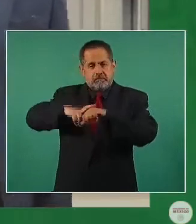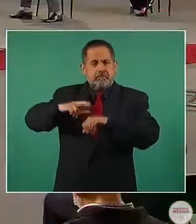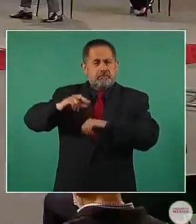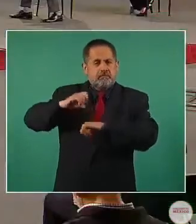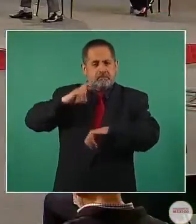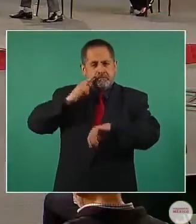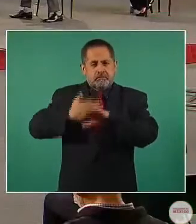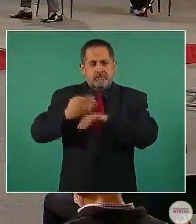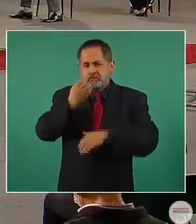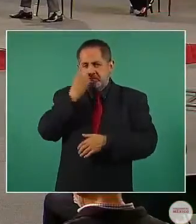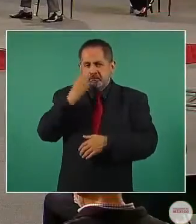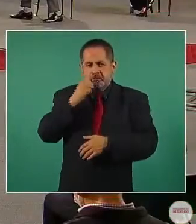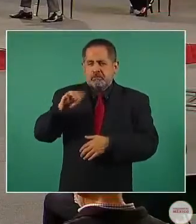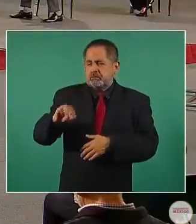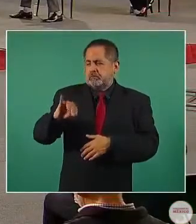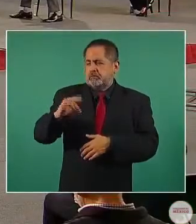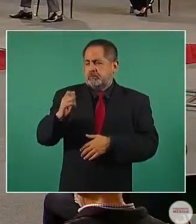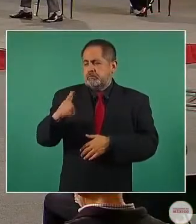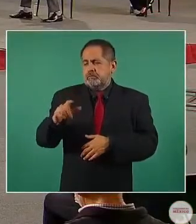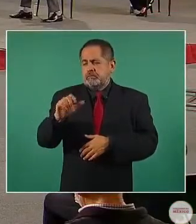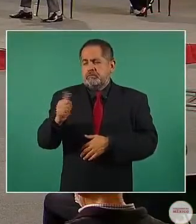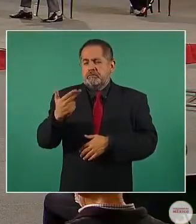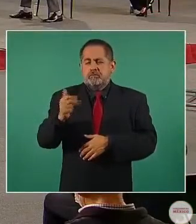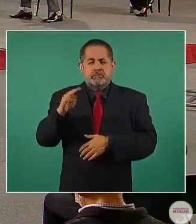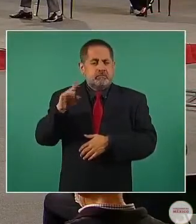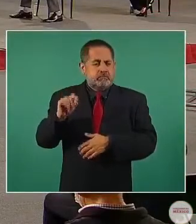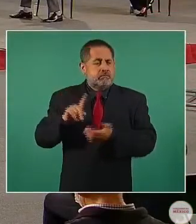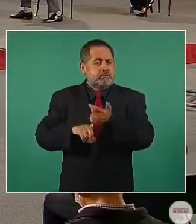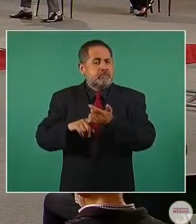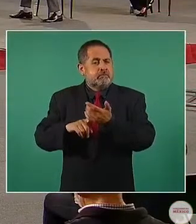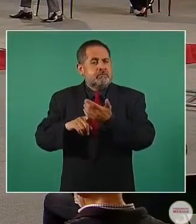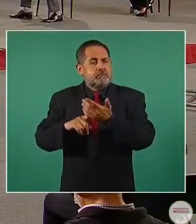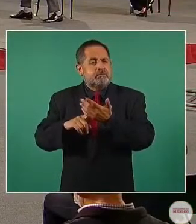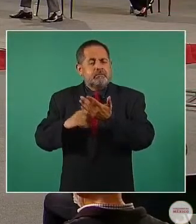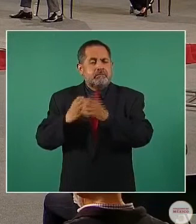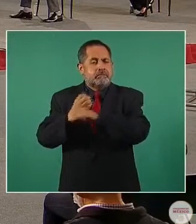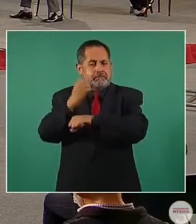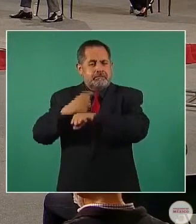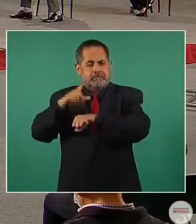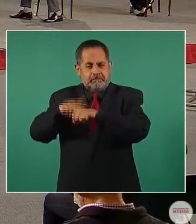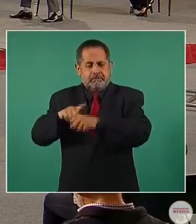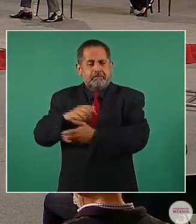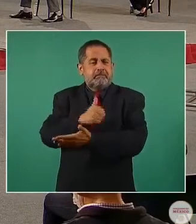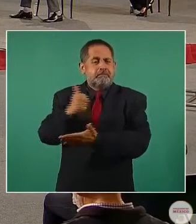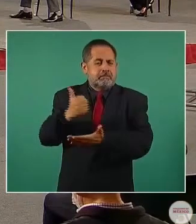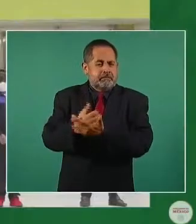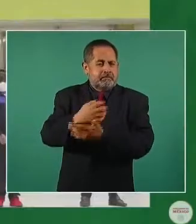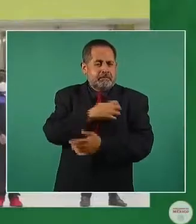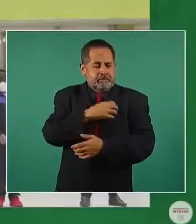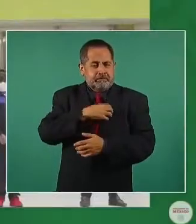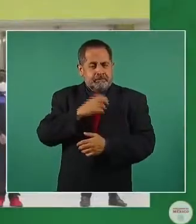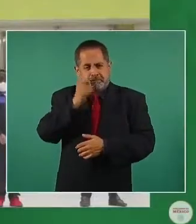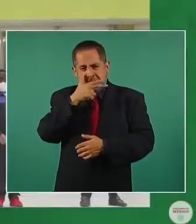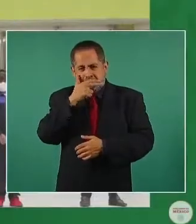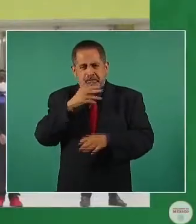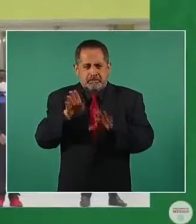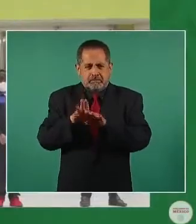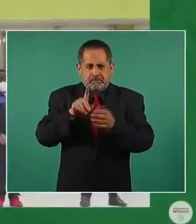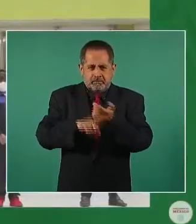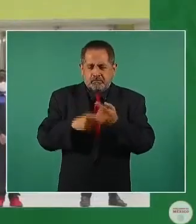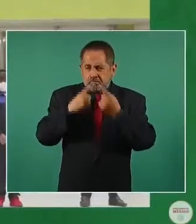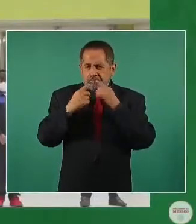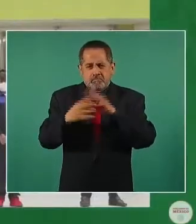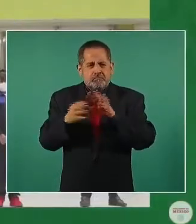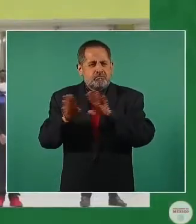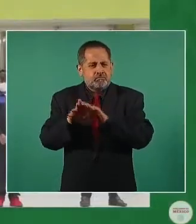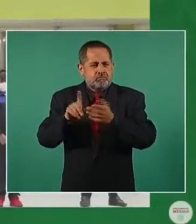donde estamos, la escuela Miguel Ahumada, una primaria estatal en la capital de Chihuahua. Estamos con Renata, estamos